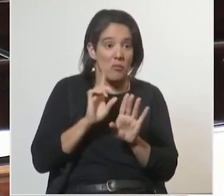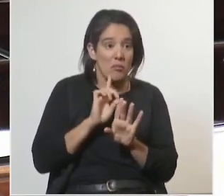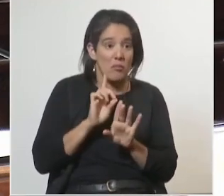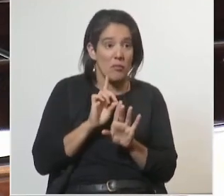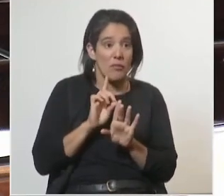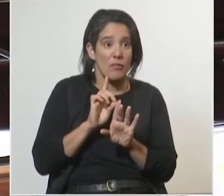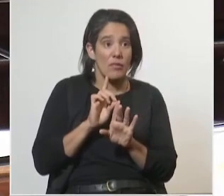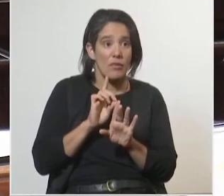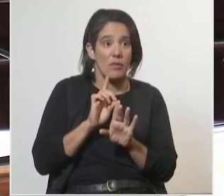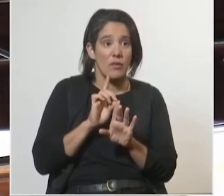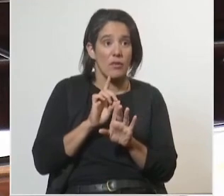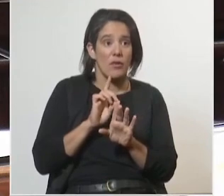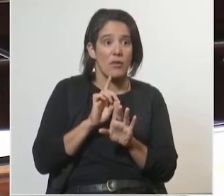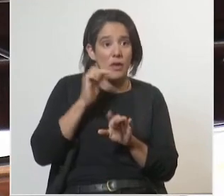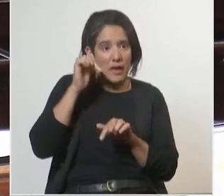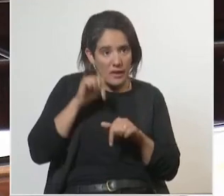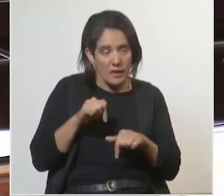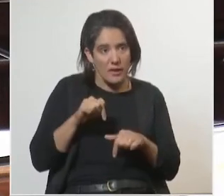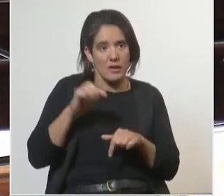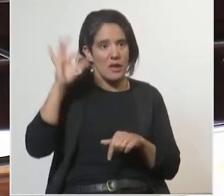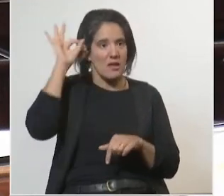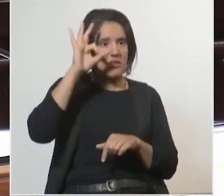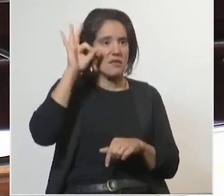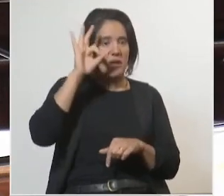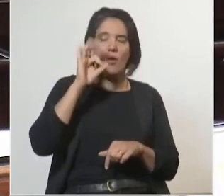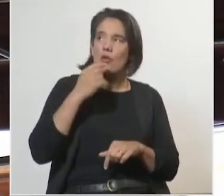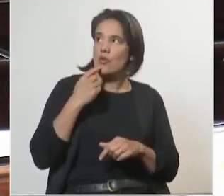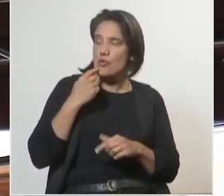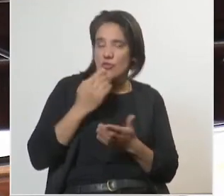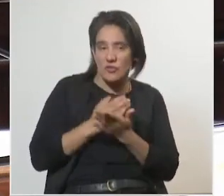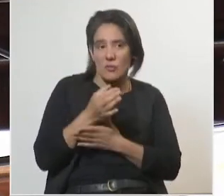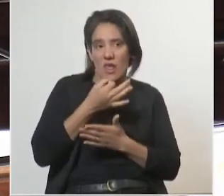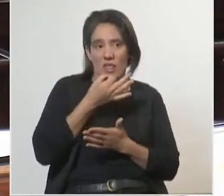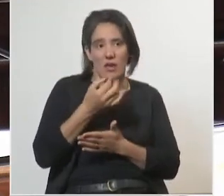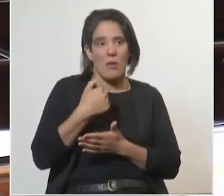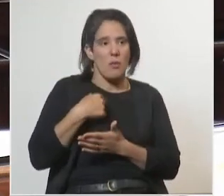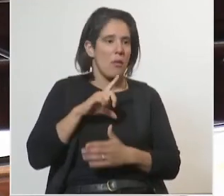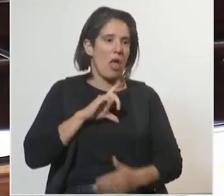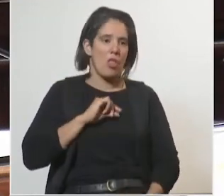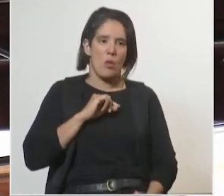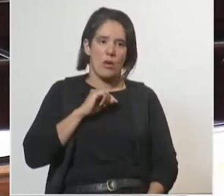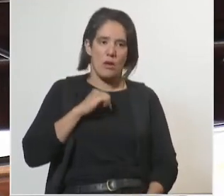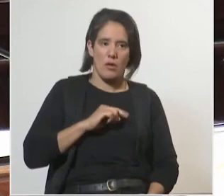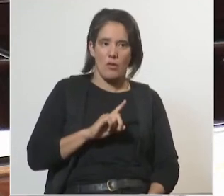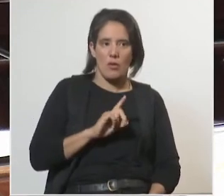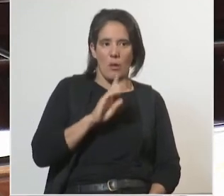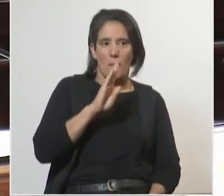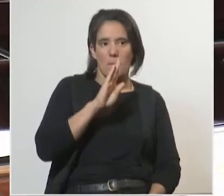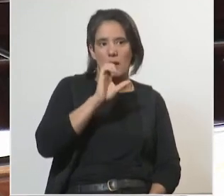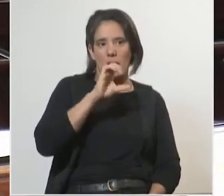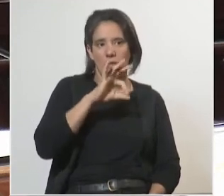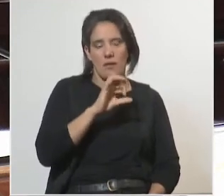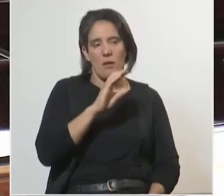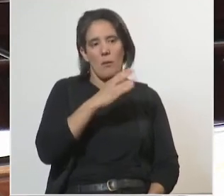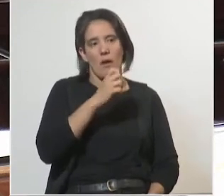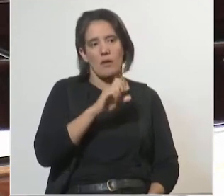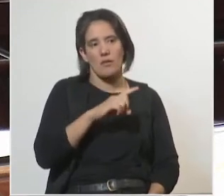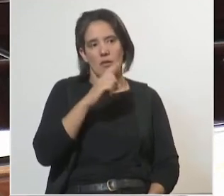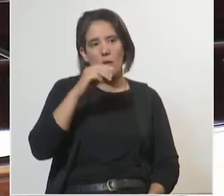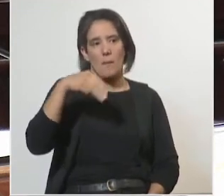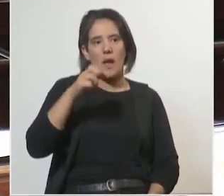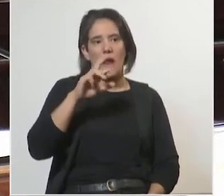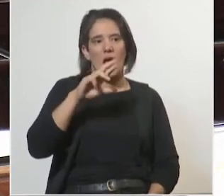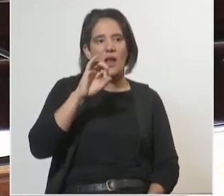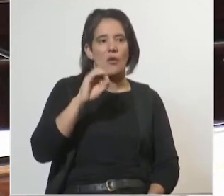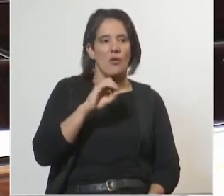dicho yo en este Senado en más de una oportunidad, me duele tanto la muerte de Pascasio Báez, de Morató